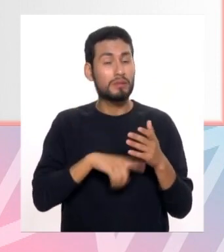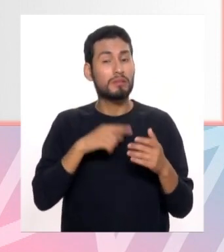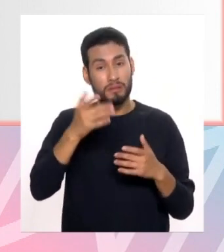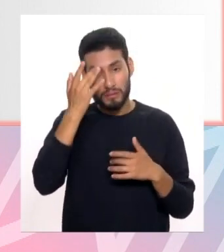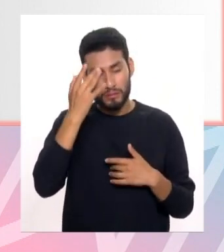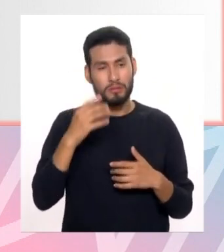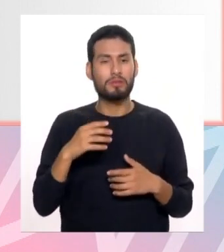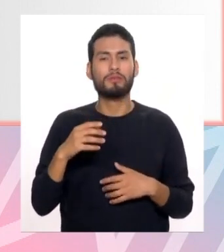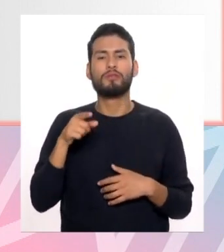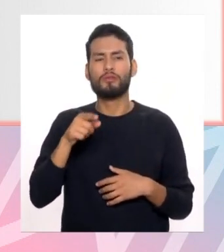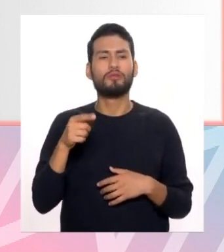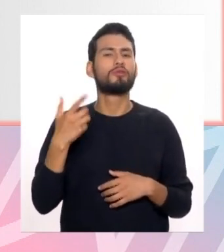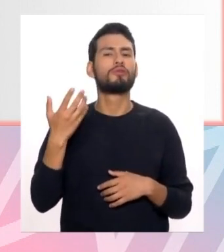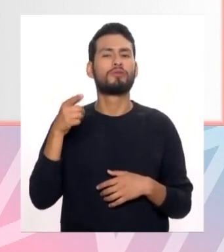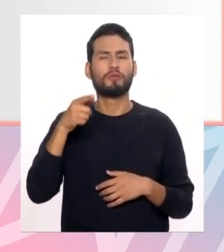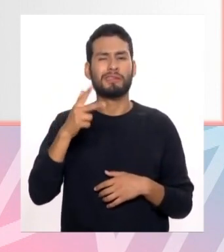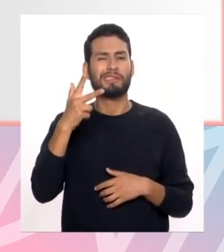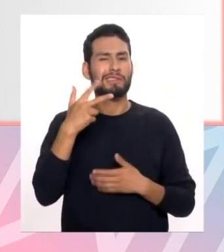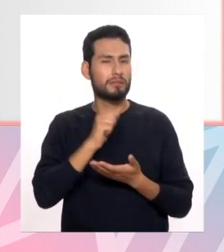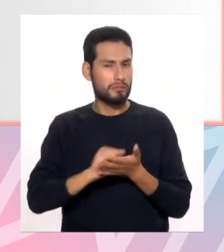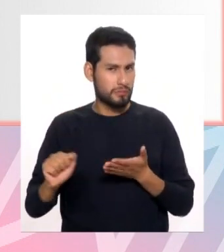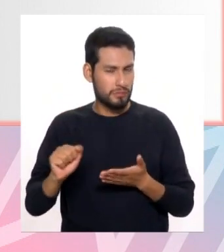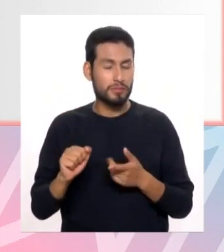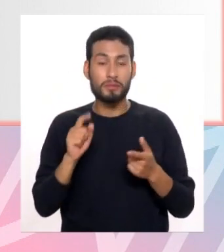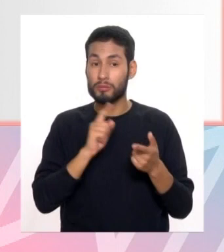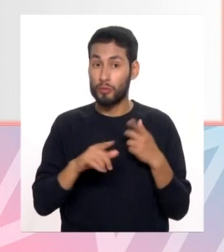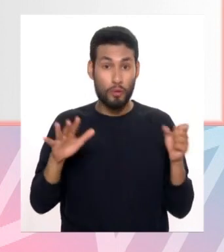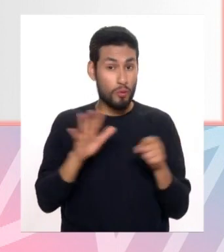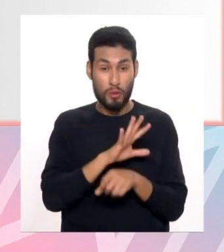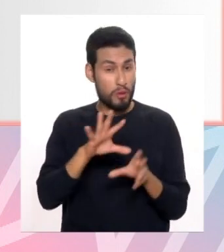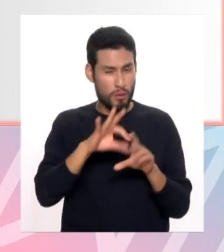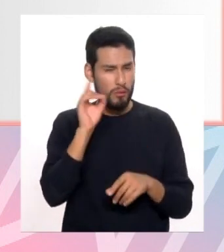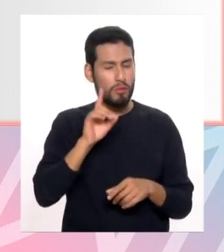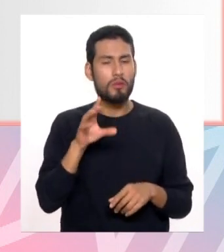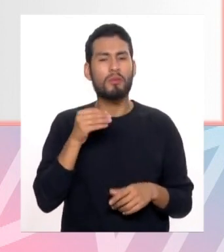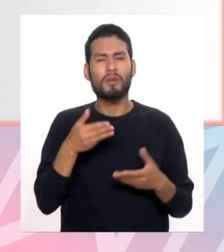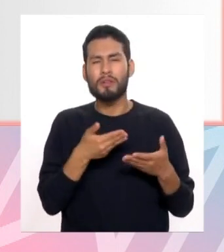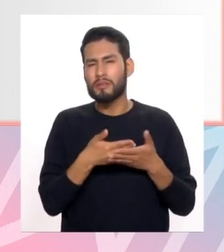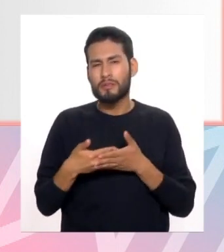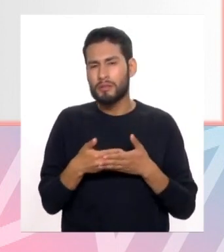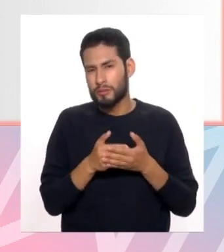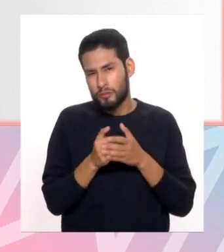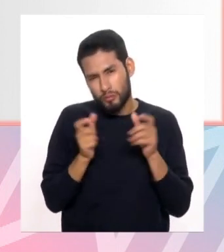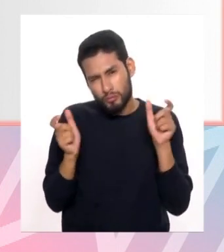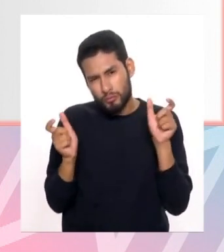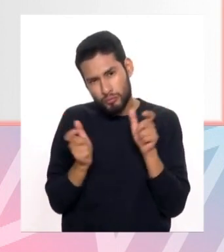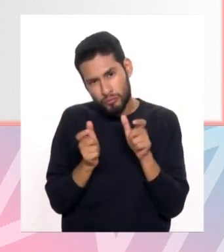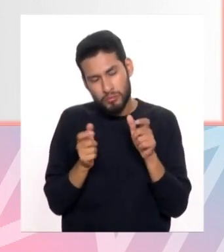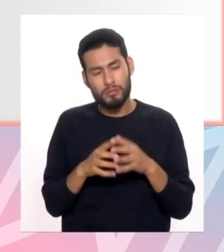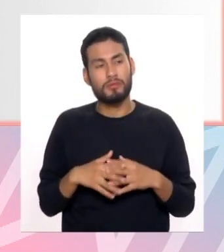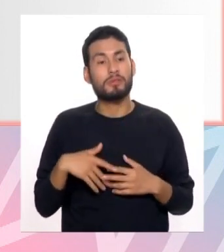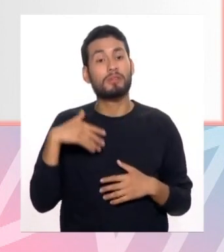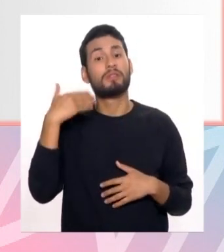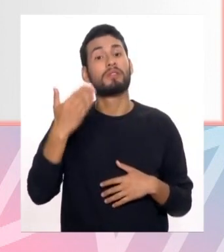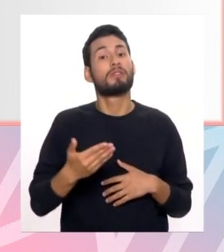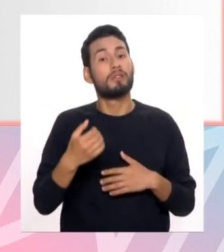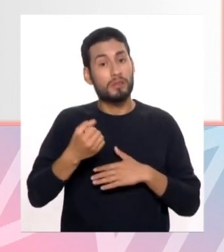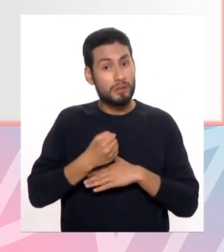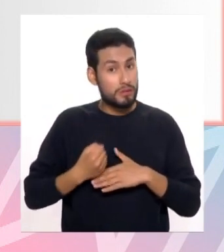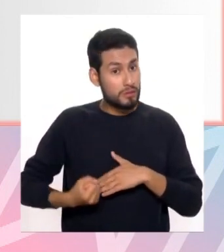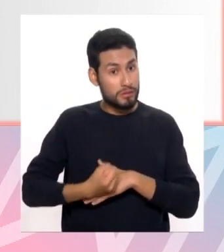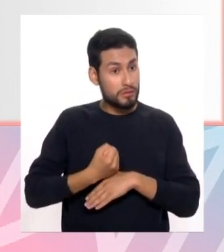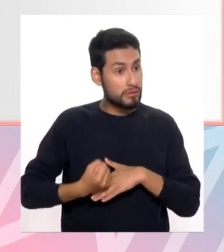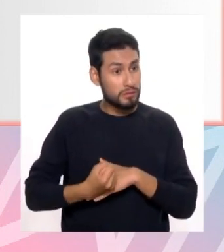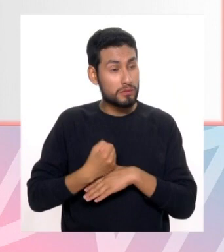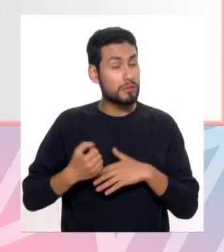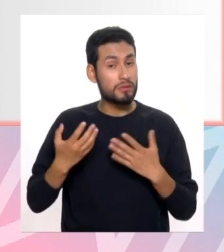es a las 12 semanas, pero no se logra hacer en el 100% debido a que todavía el bebé es muy pequeño. La siguiente ecografía, que viene